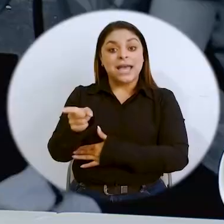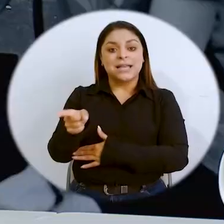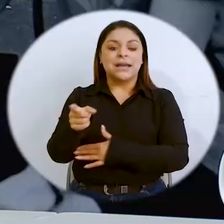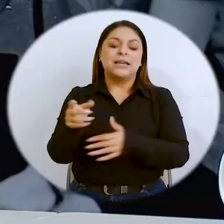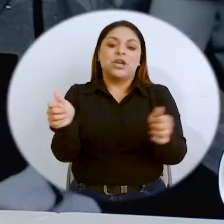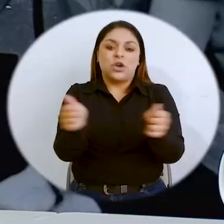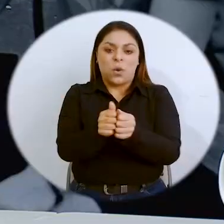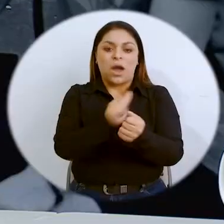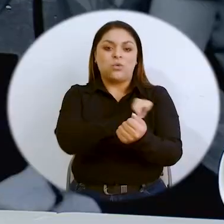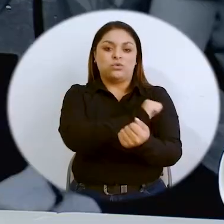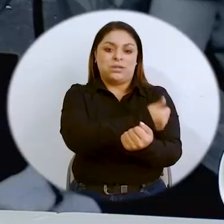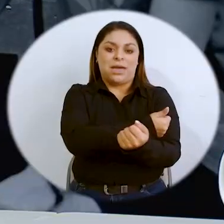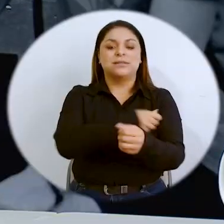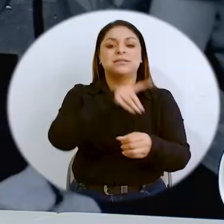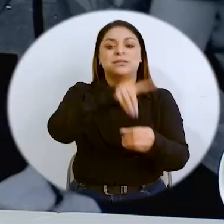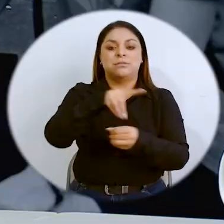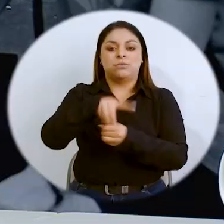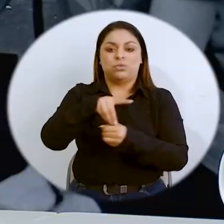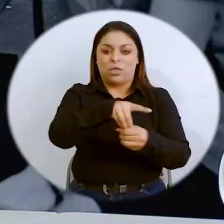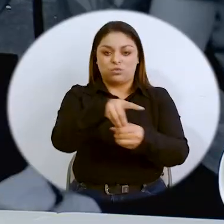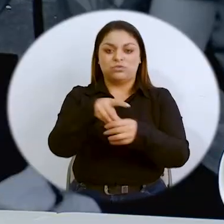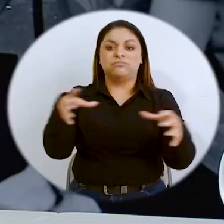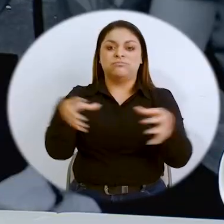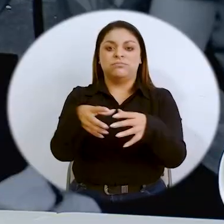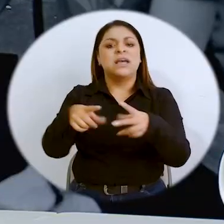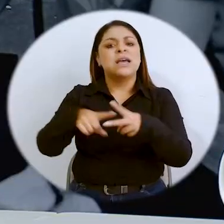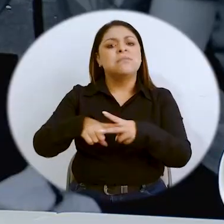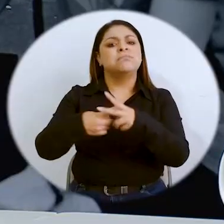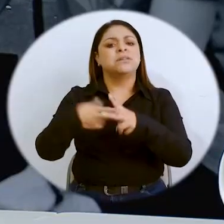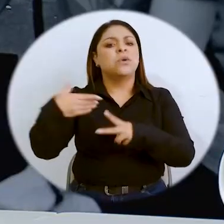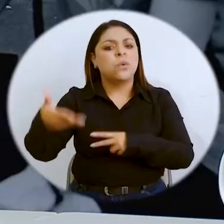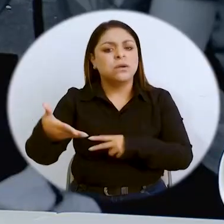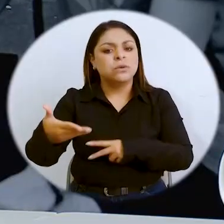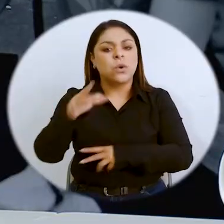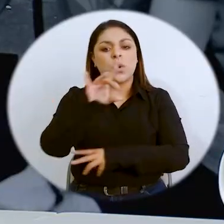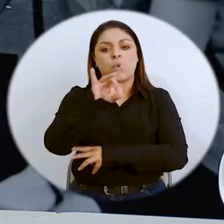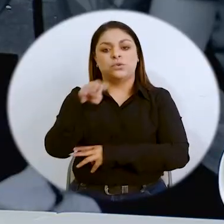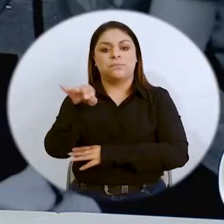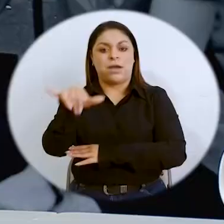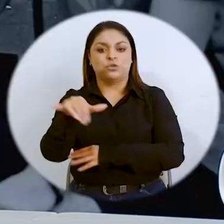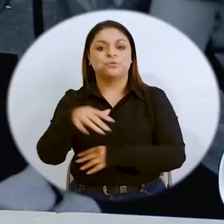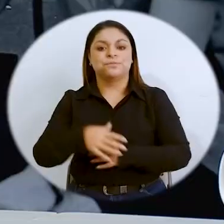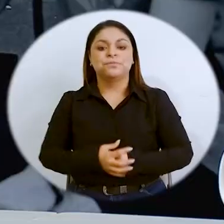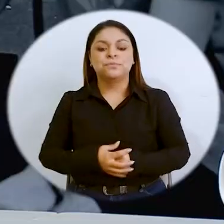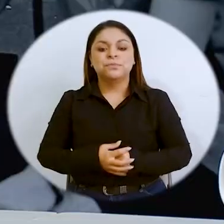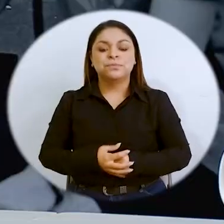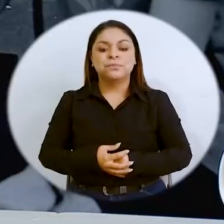de autoridades, incluidos pues las y los diputados que tomarán funciones a partir del 8 de mayo.